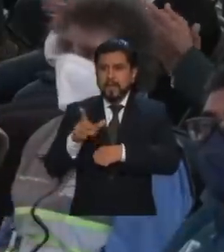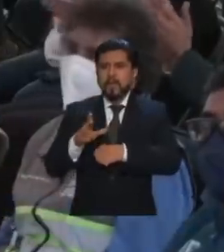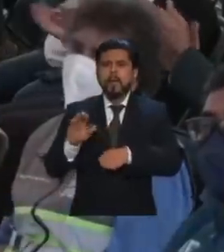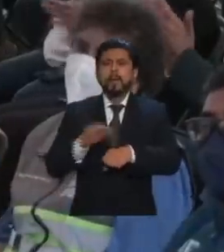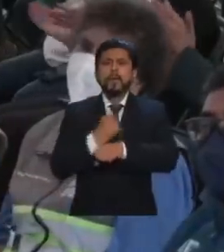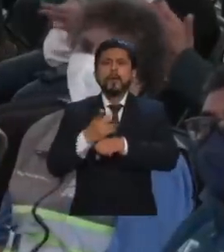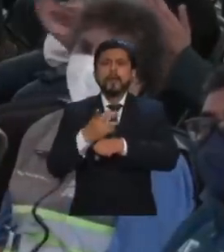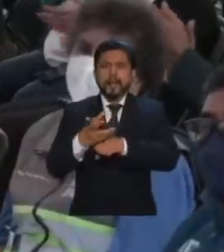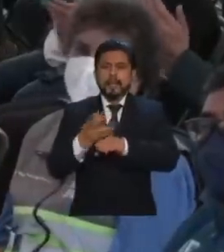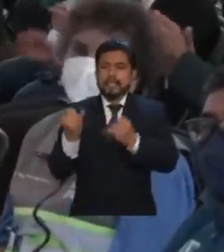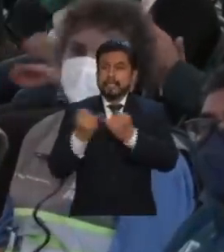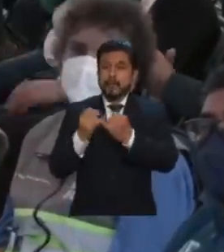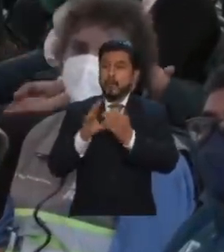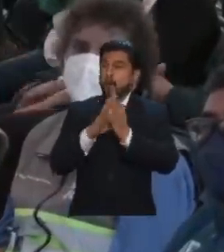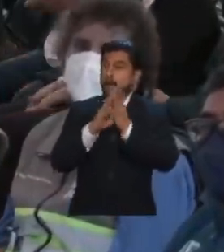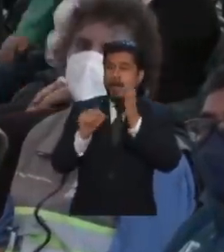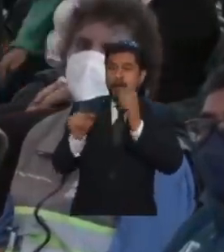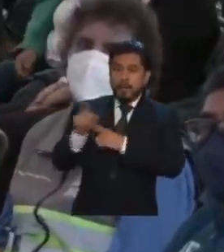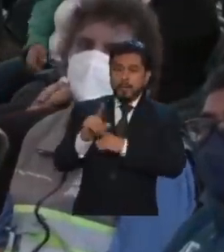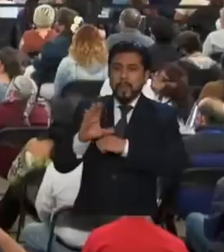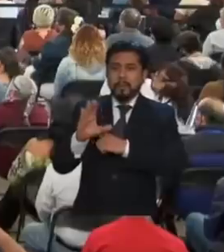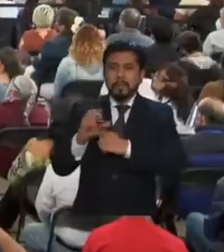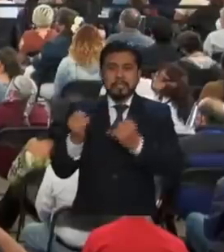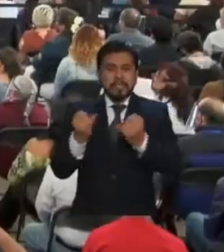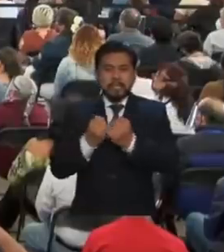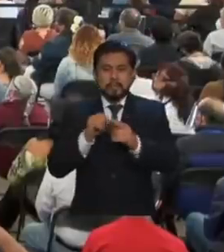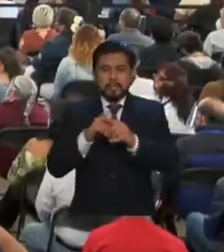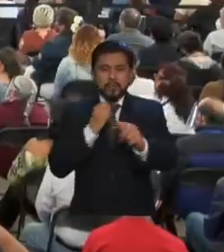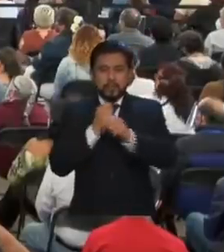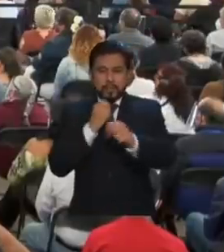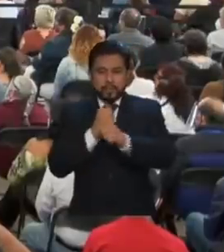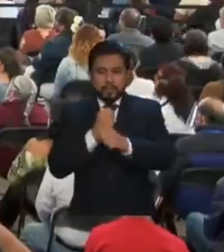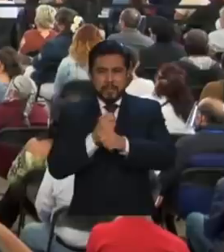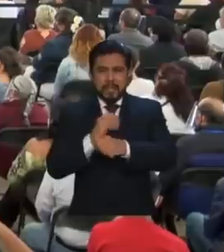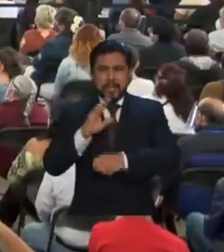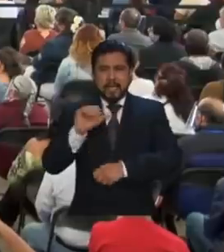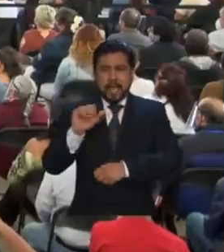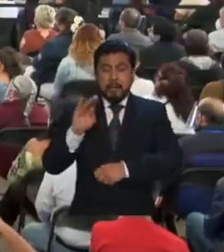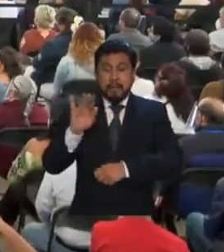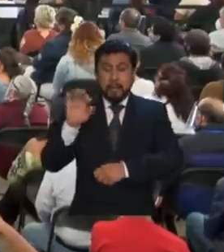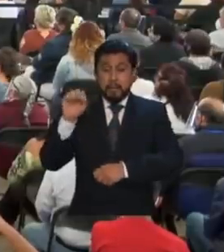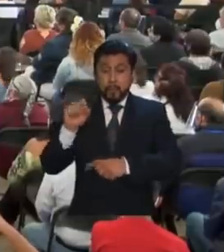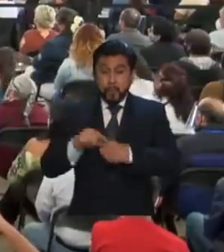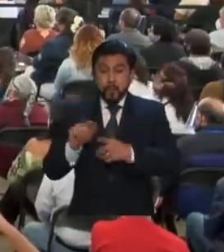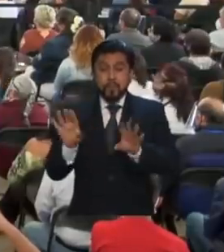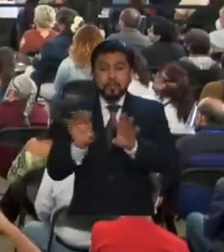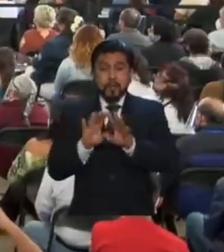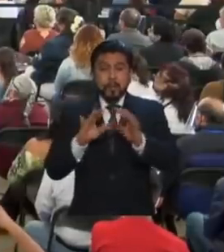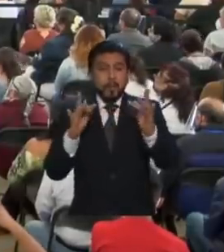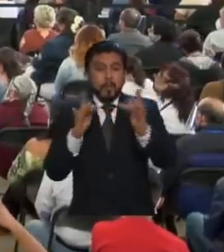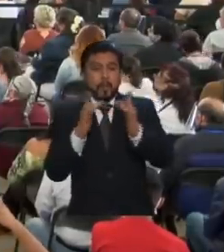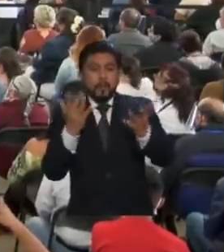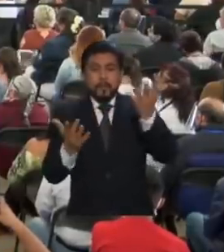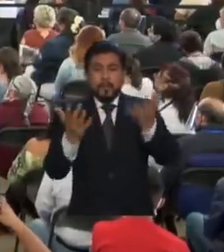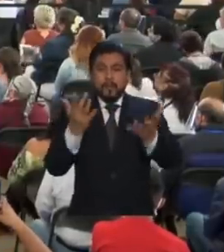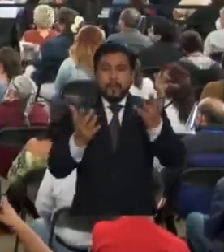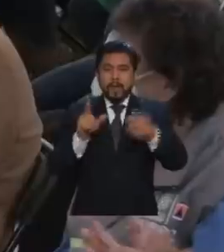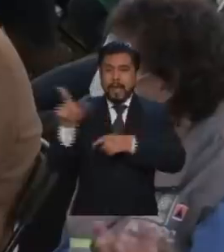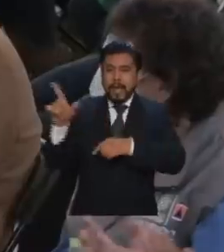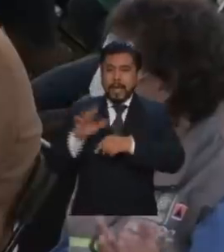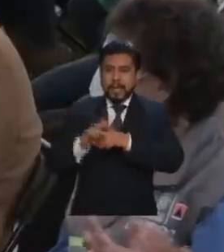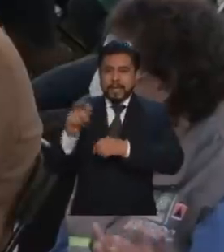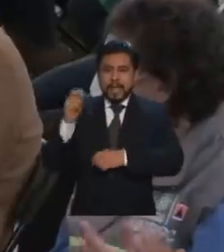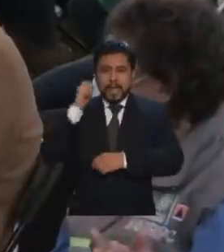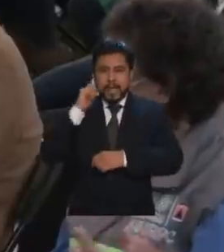que vamos a hermanar mi cablebús con mi teleférico de La Paz, como parte de un proyecto de